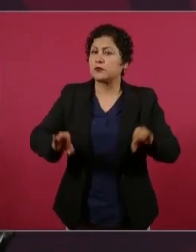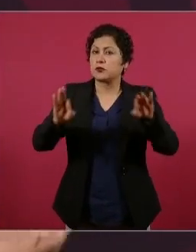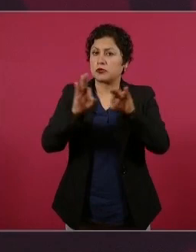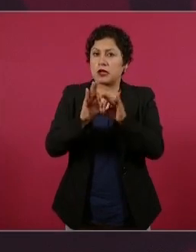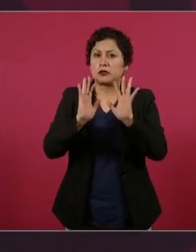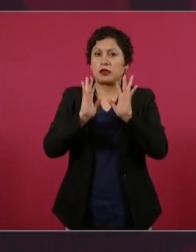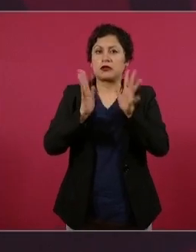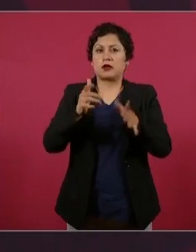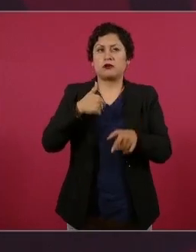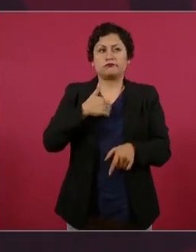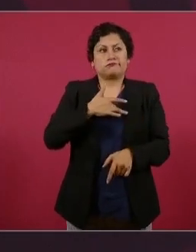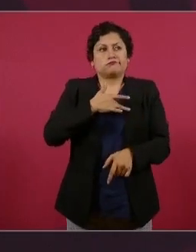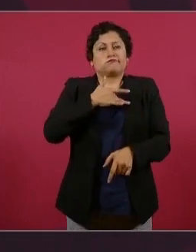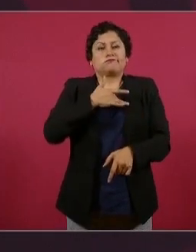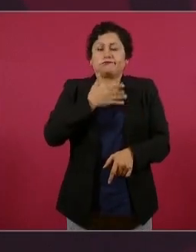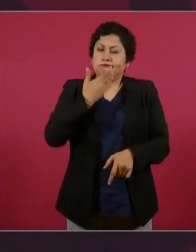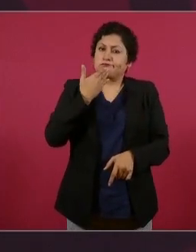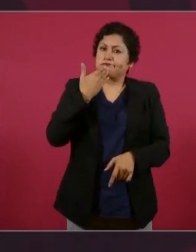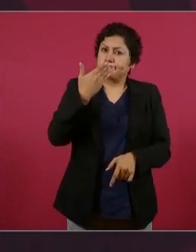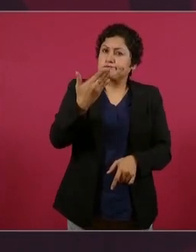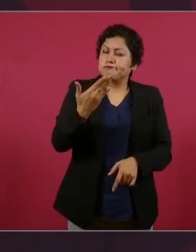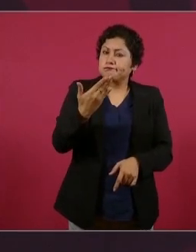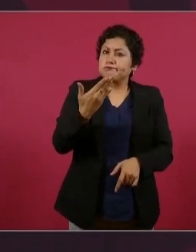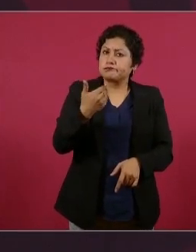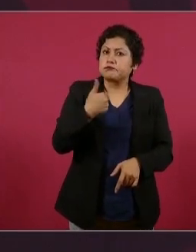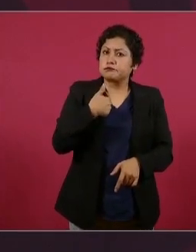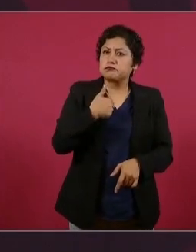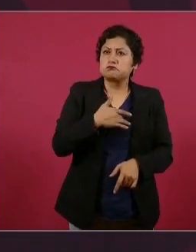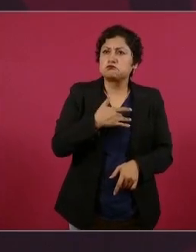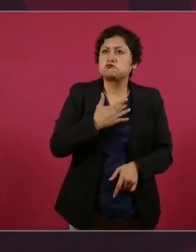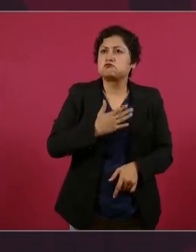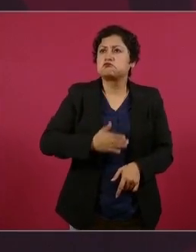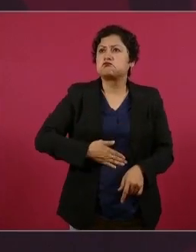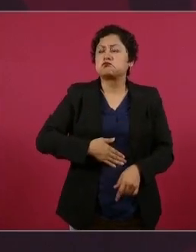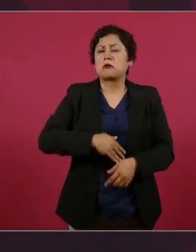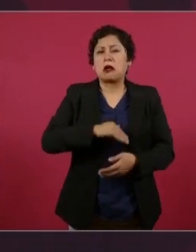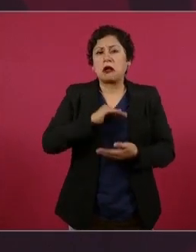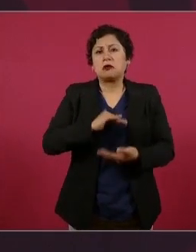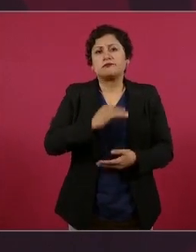mi gran satisfacción al poder